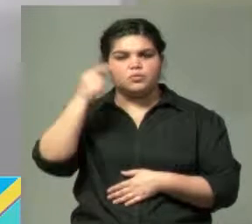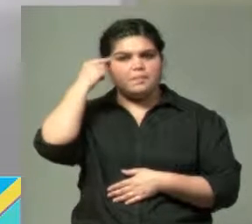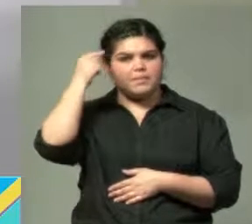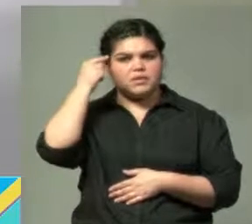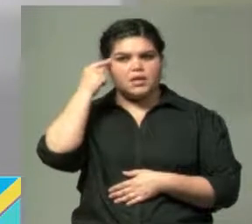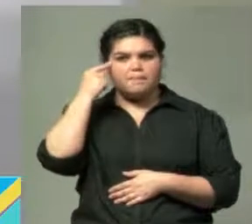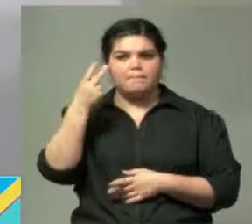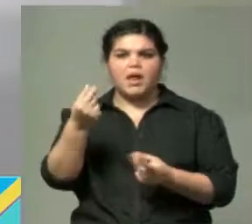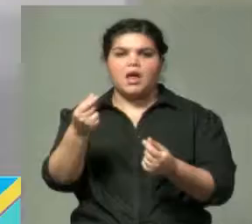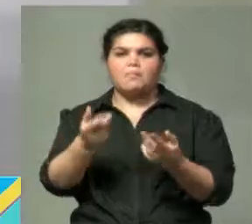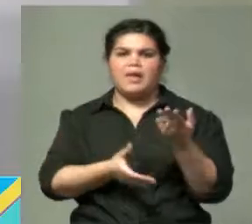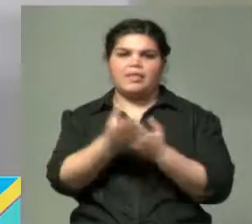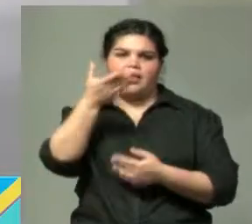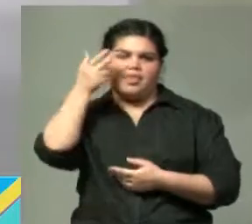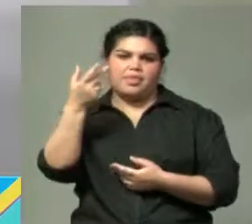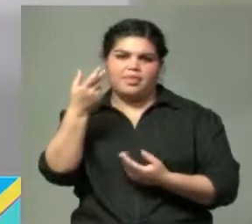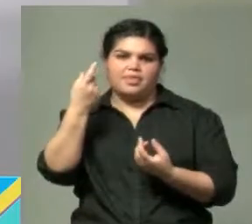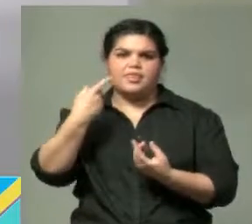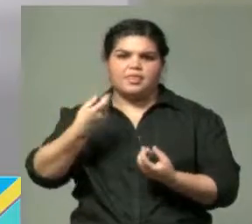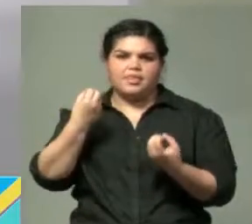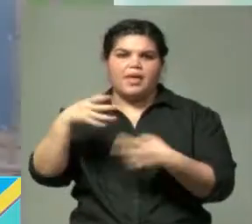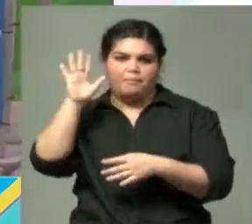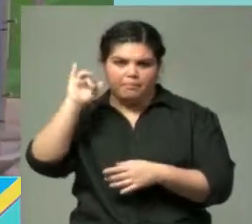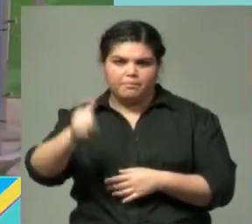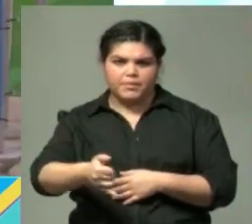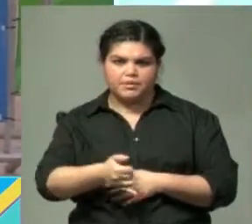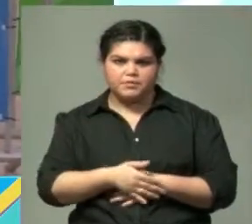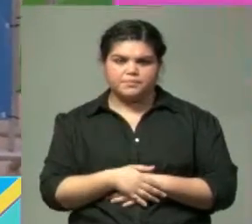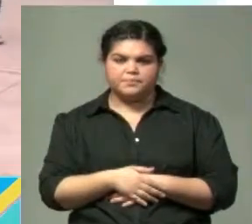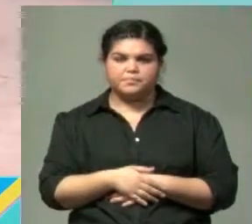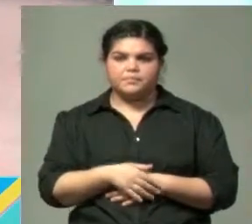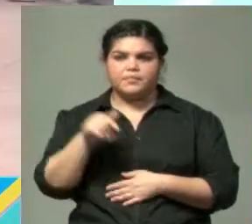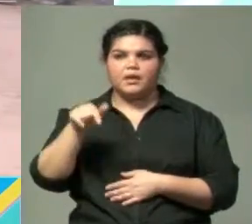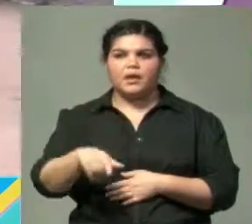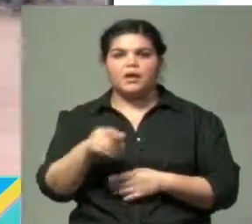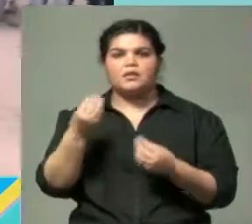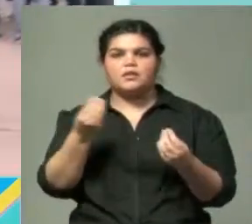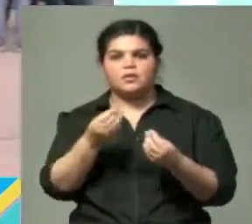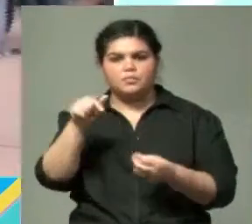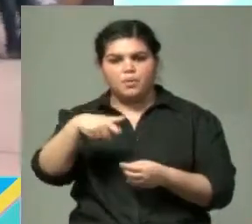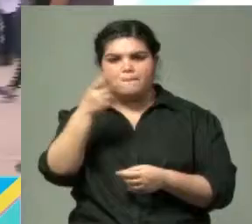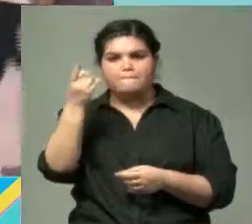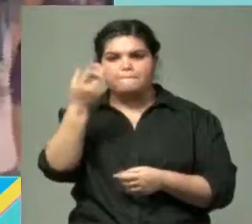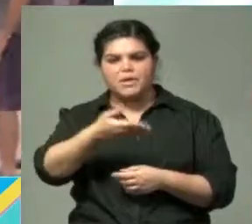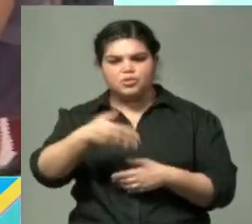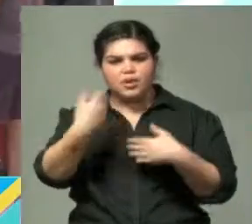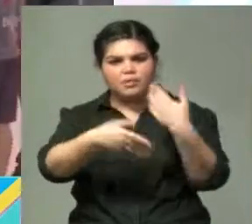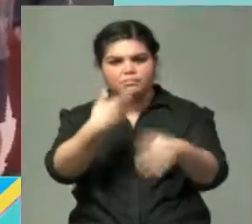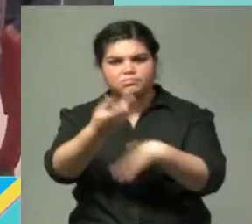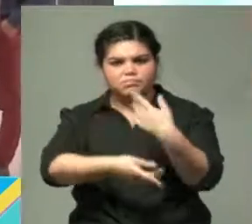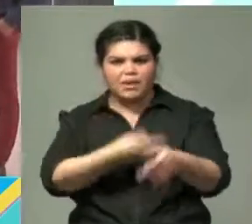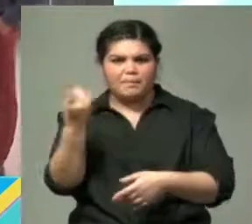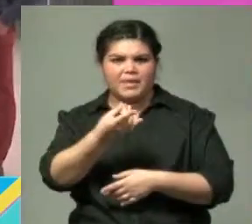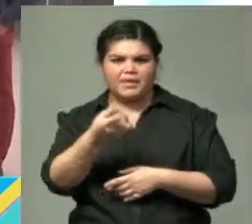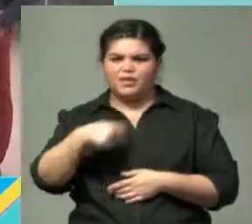Argentina para poder implementar eso. Creemos que miente la gente que dice que no se puede llevar adelante. Entonces, las empresas que digan